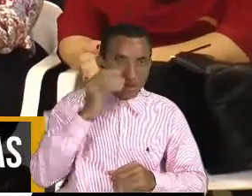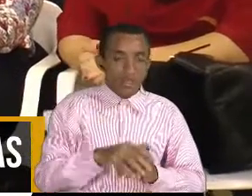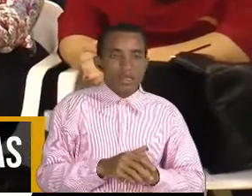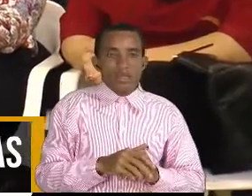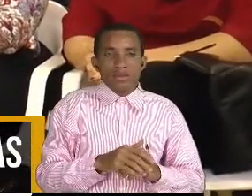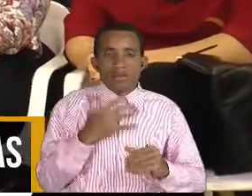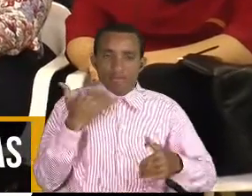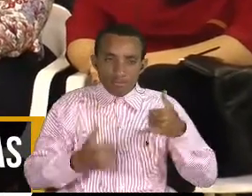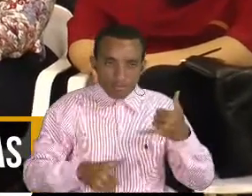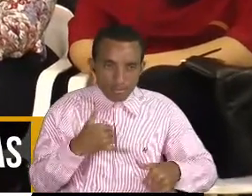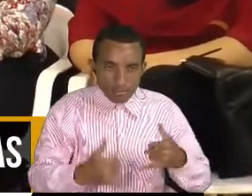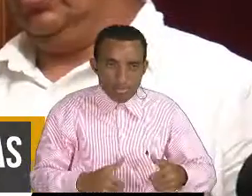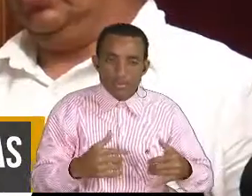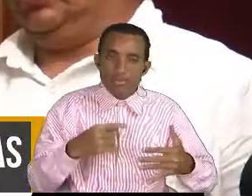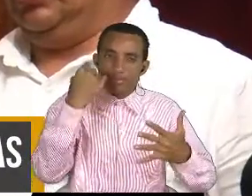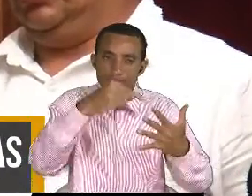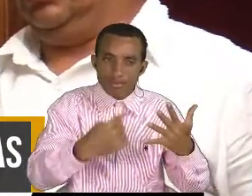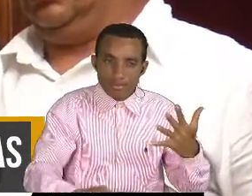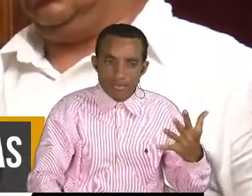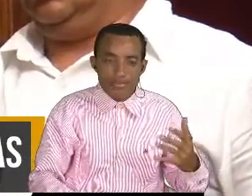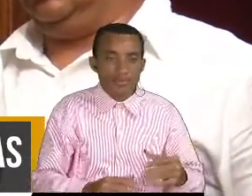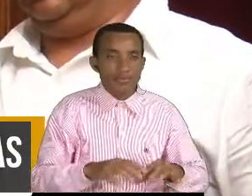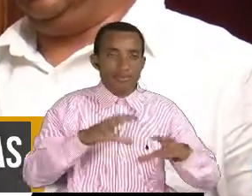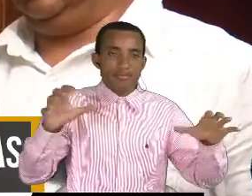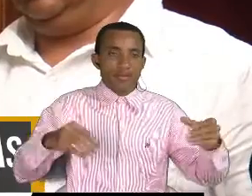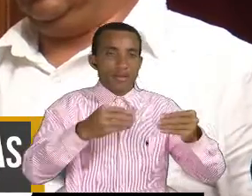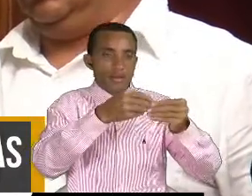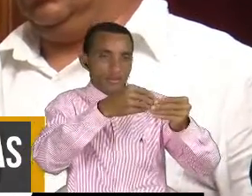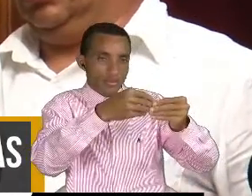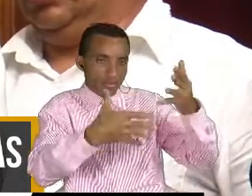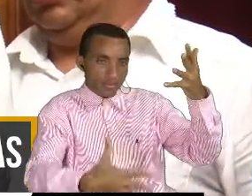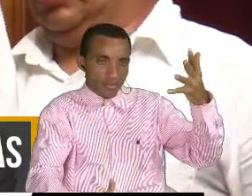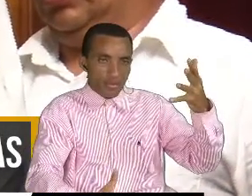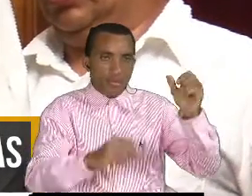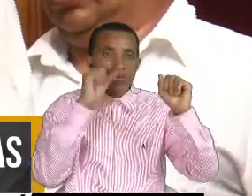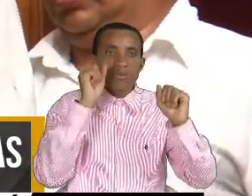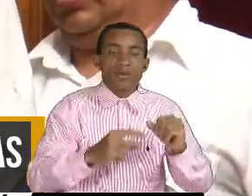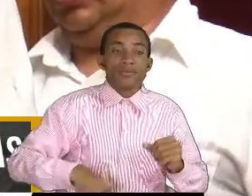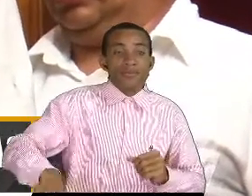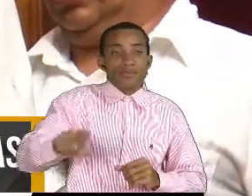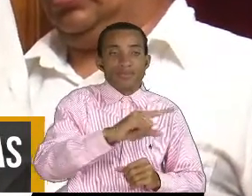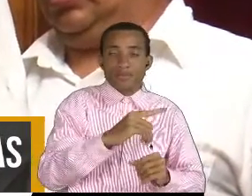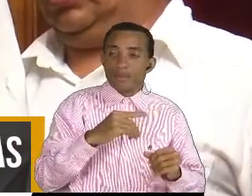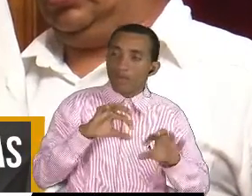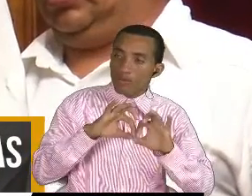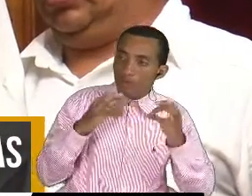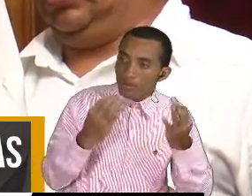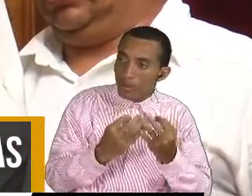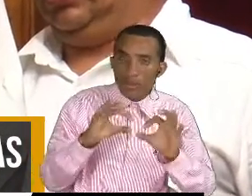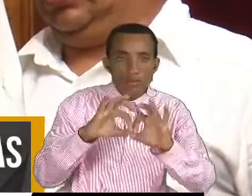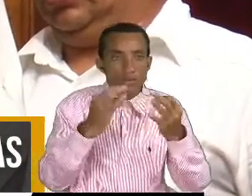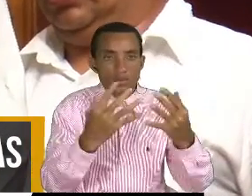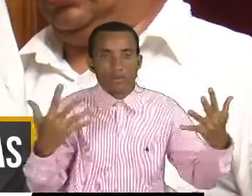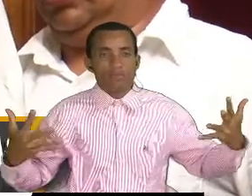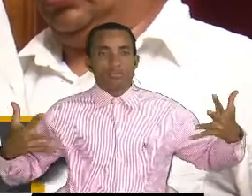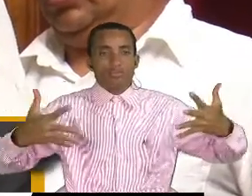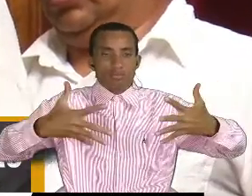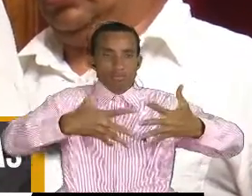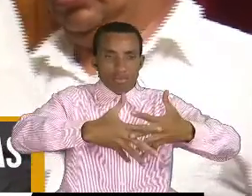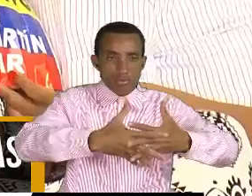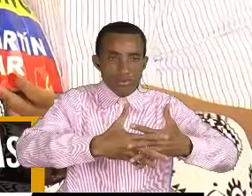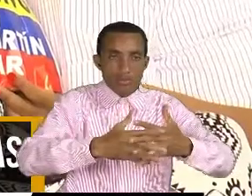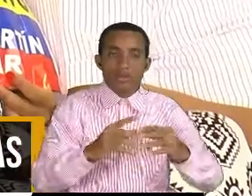artísticas, en fin, una serie y una gama de actividades que finalmente van a permitir ese día hacer una integración de familia. Y bueno, eso es un escenario abierto no solamente para las